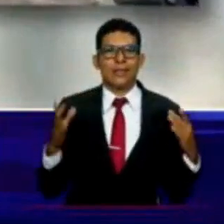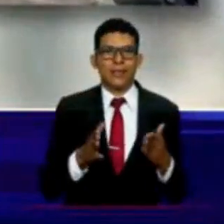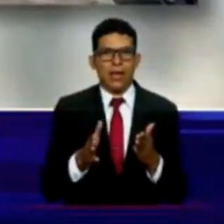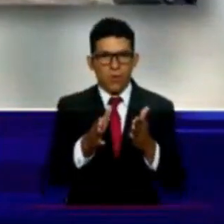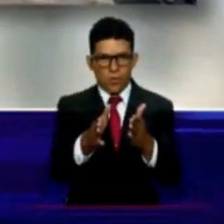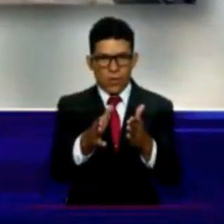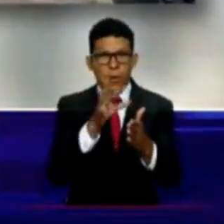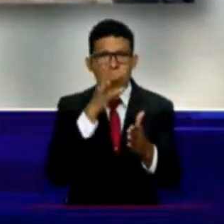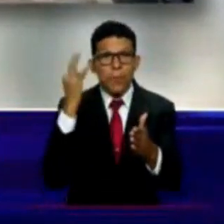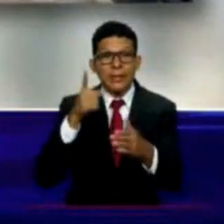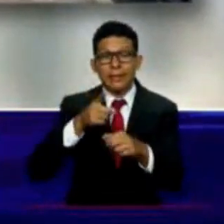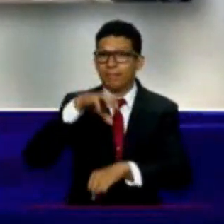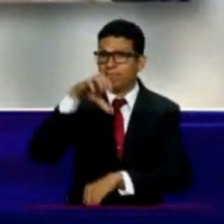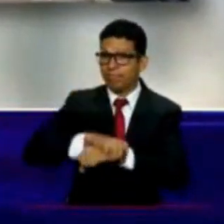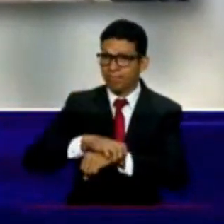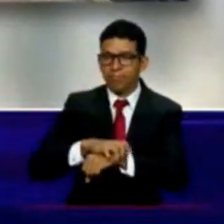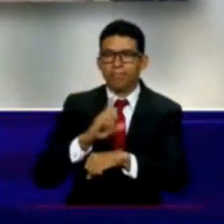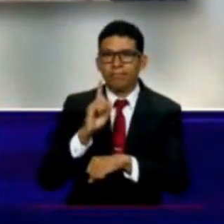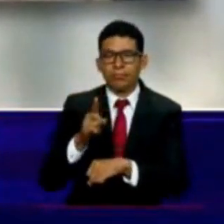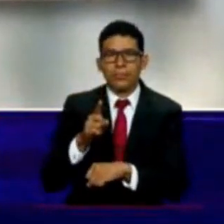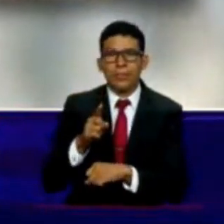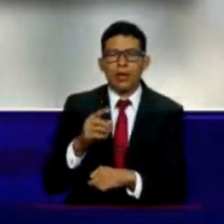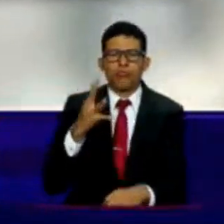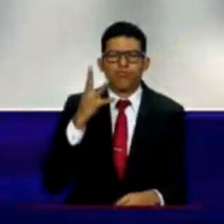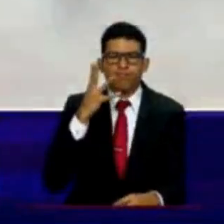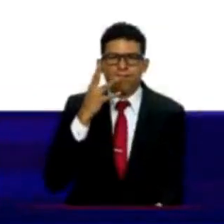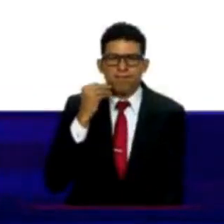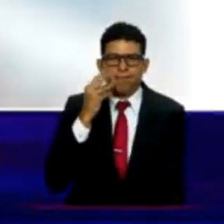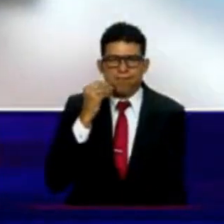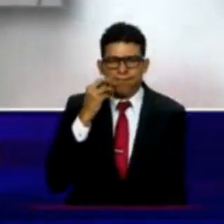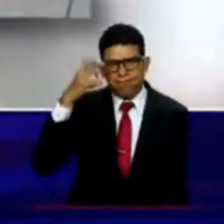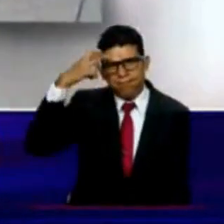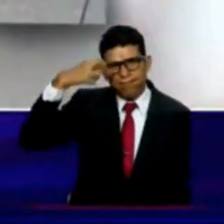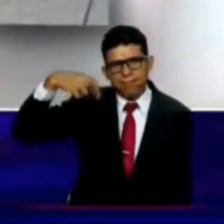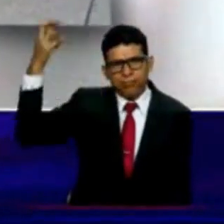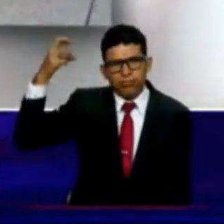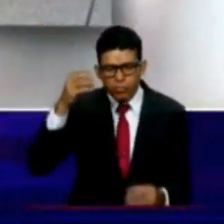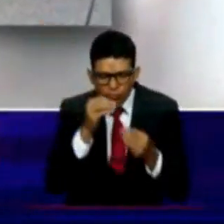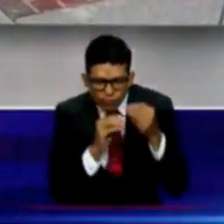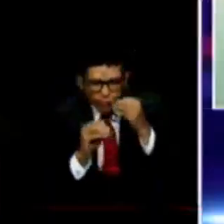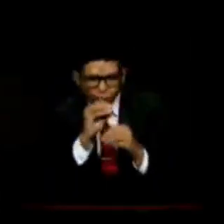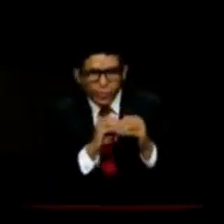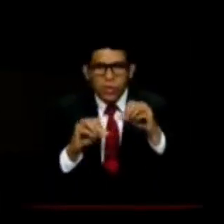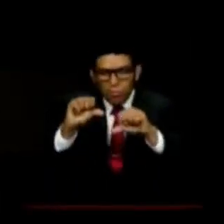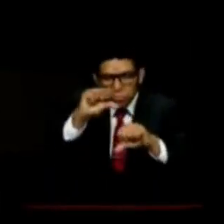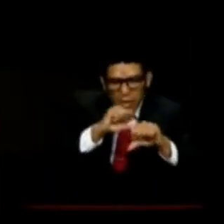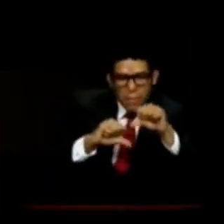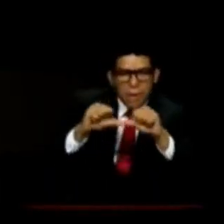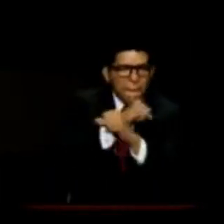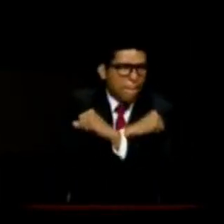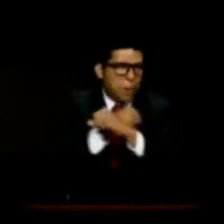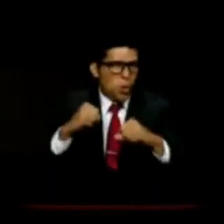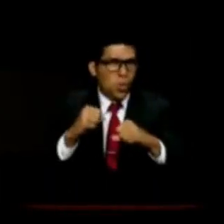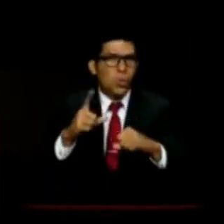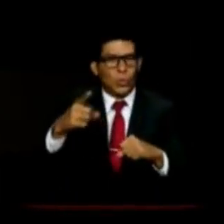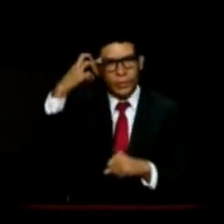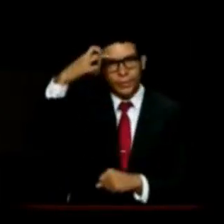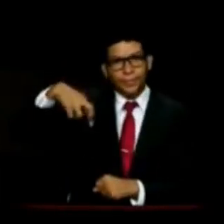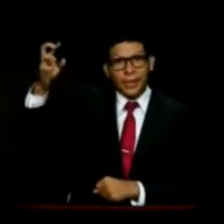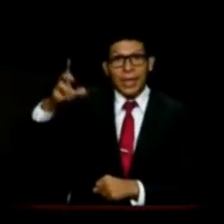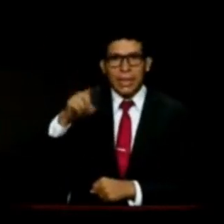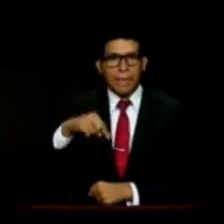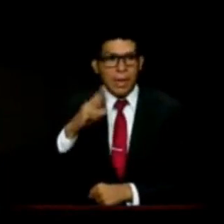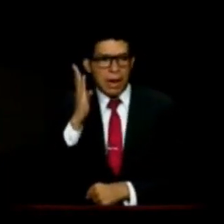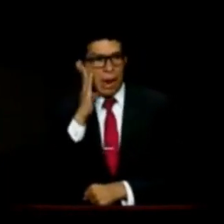un sujeto fue capturado, quien era experto en la fabricación de explosivos y además hacía las veces de campanero